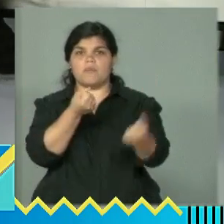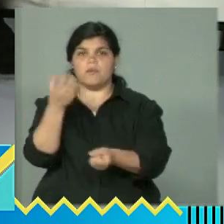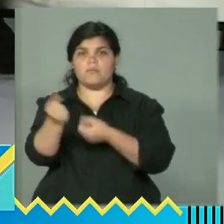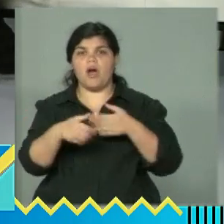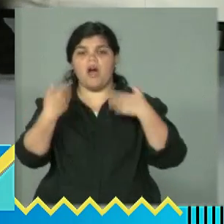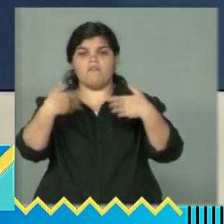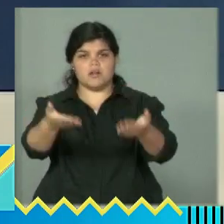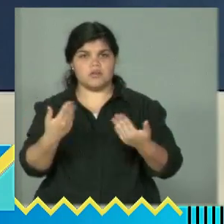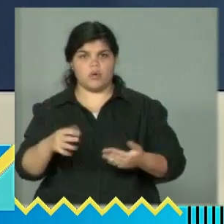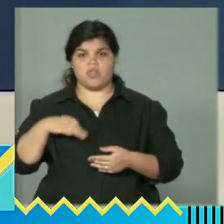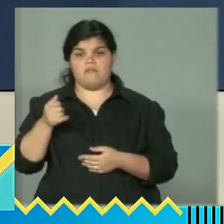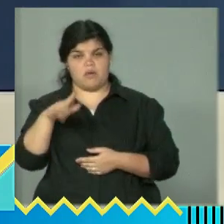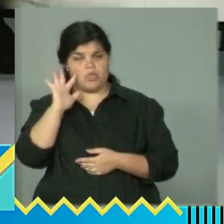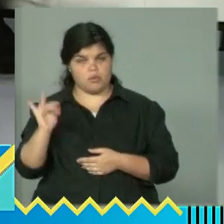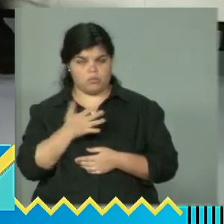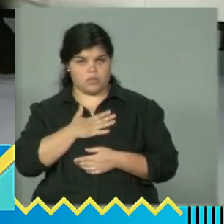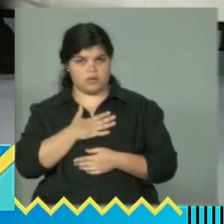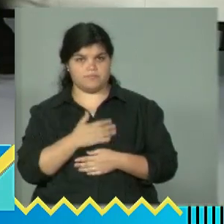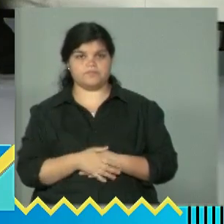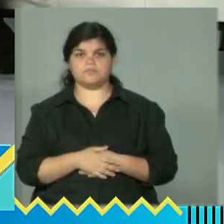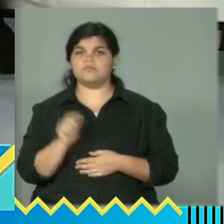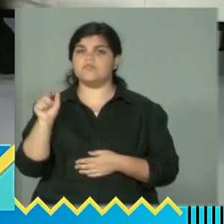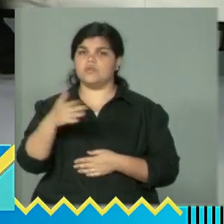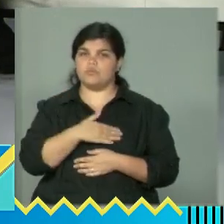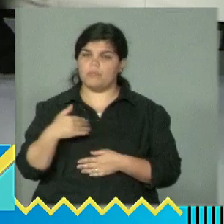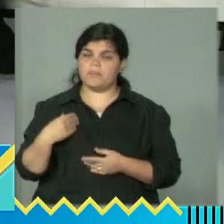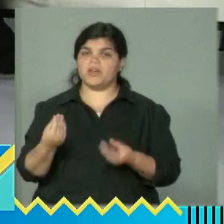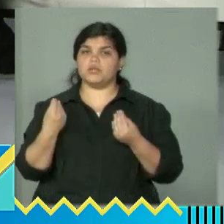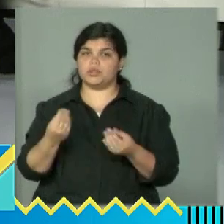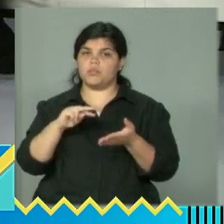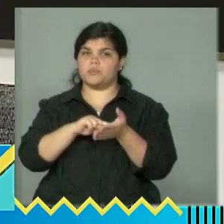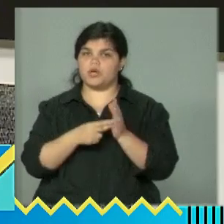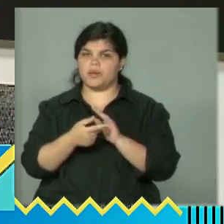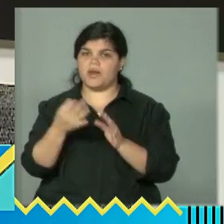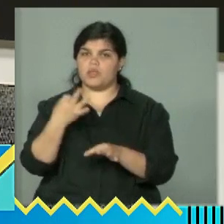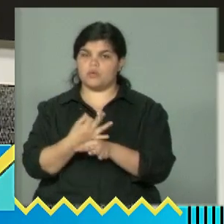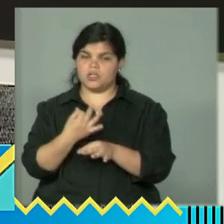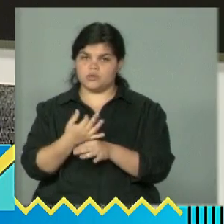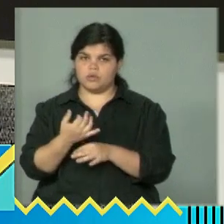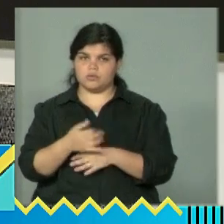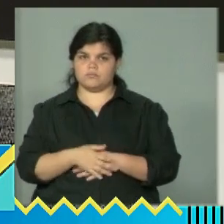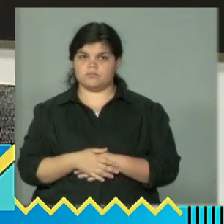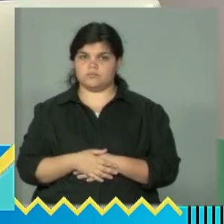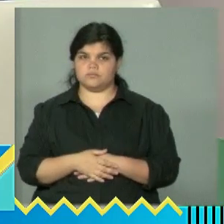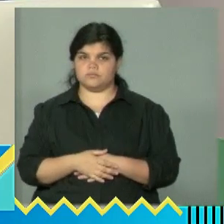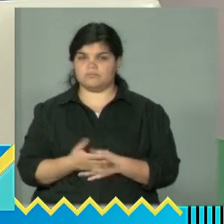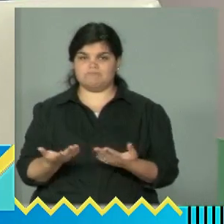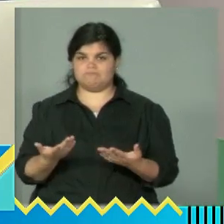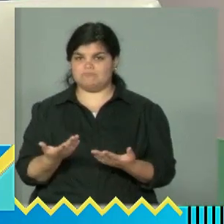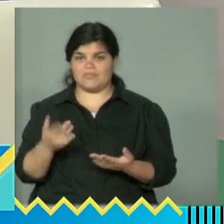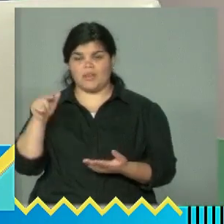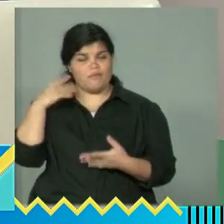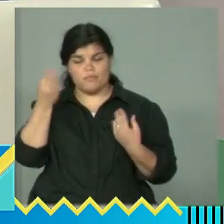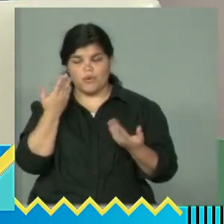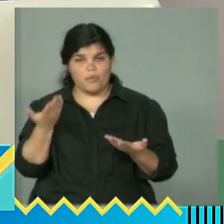veo. Bien. Y vos como mamá, ¿cuáles son las problemáticas de la educación que...? Y yo creo que es un